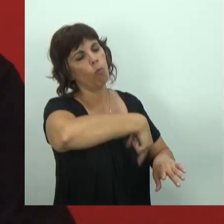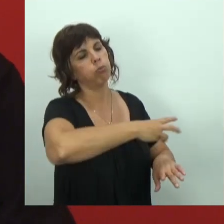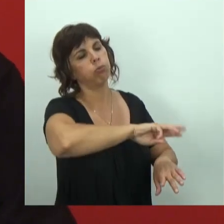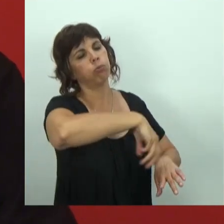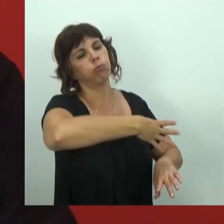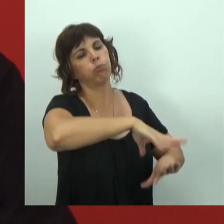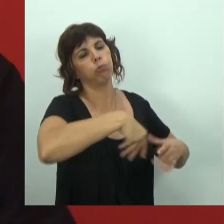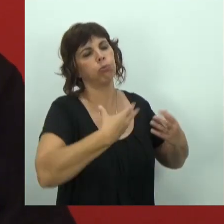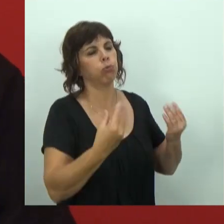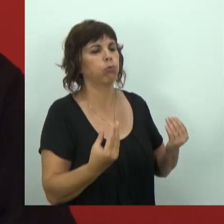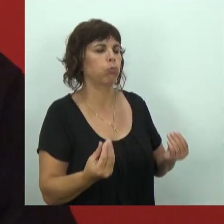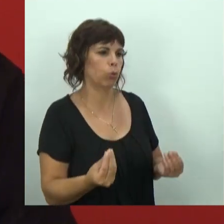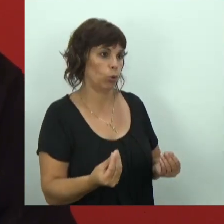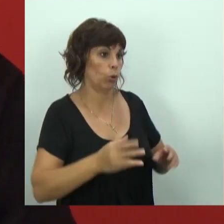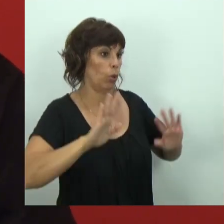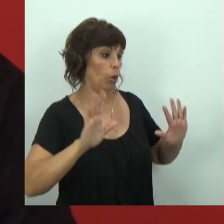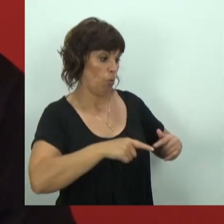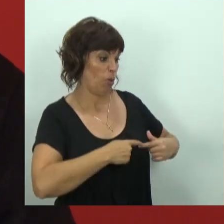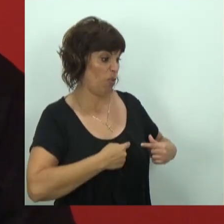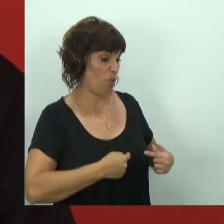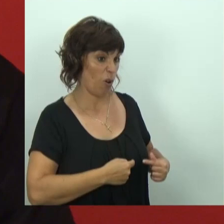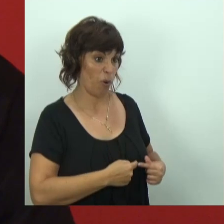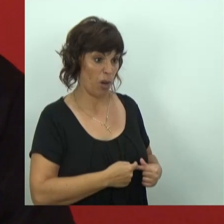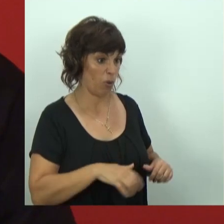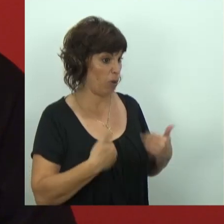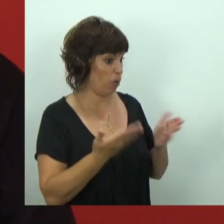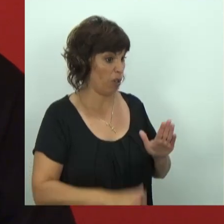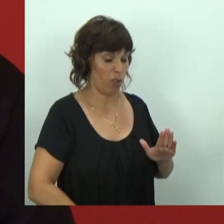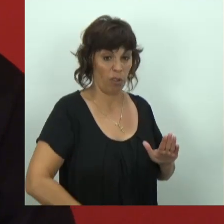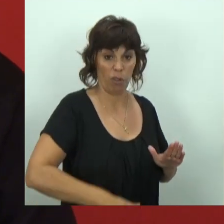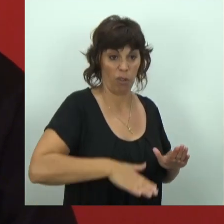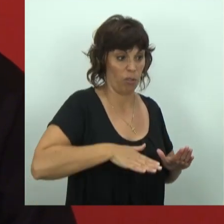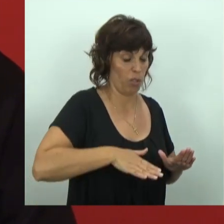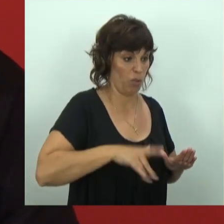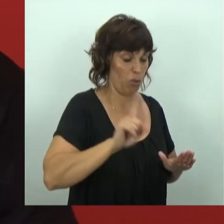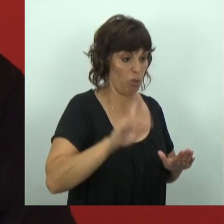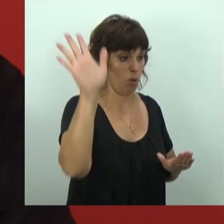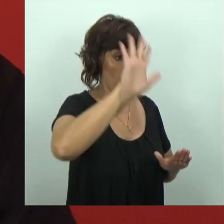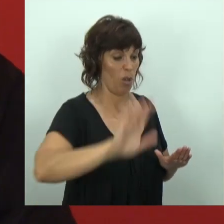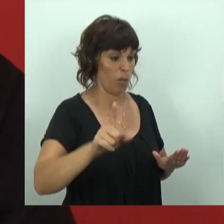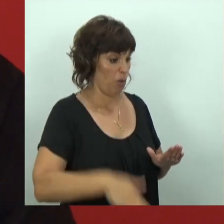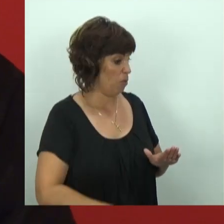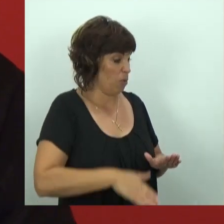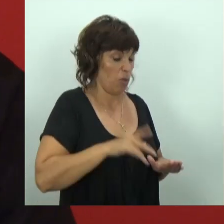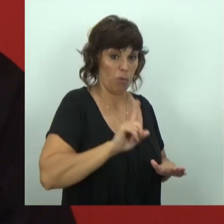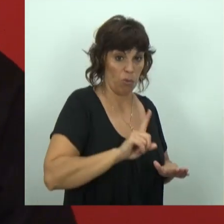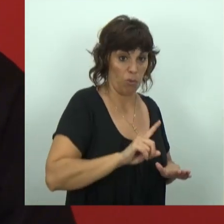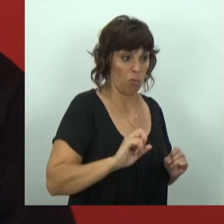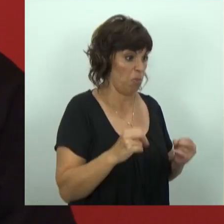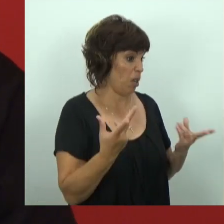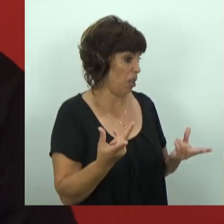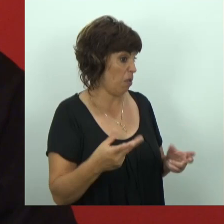bastante tu corazón lleno con la gracia y la presencia de Dios. Y yo me he dado cuenta, para